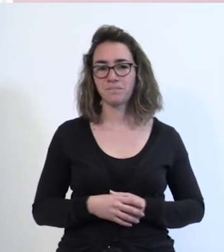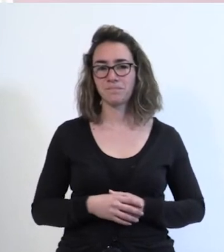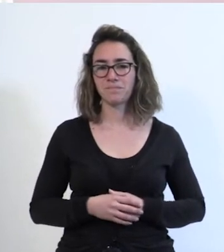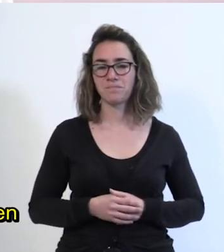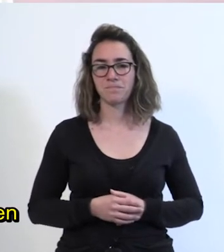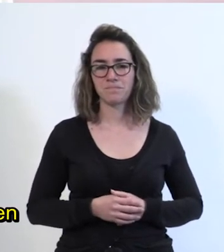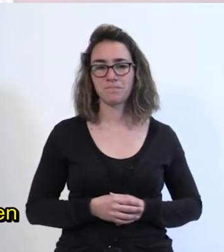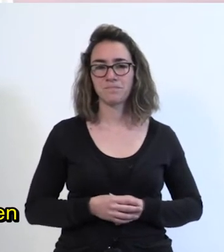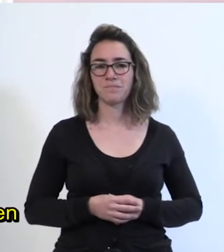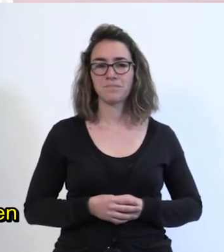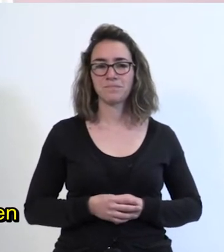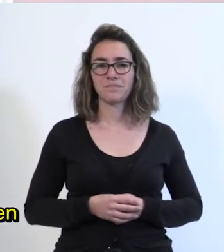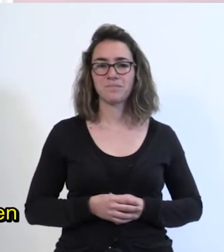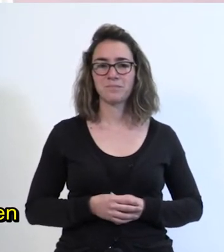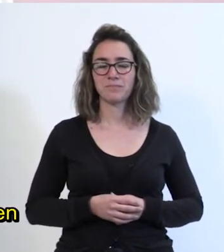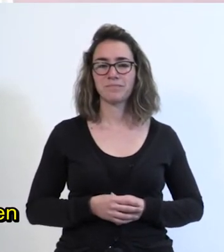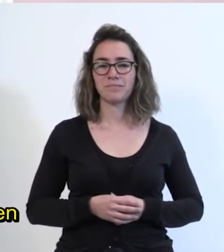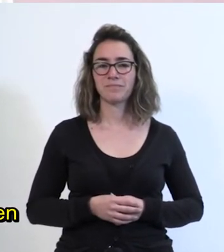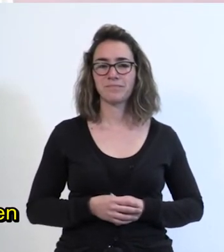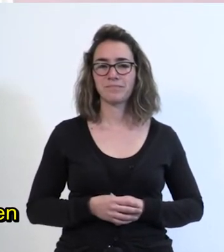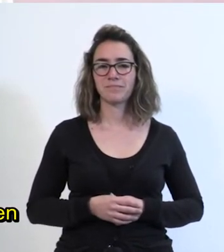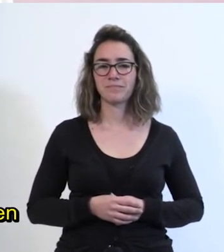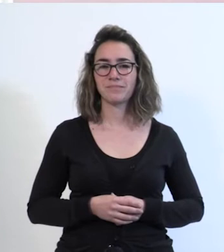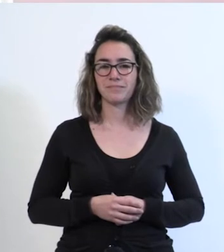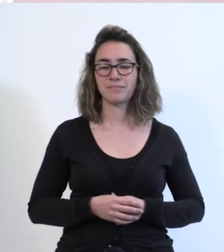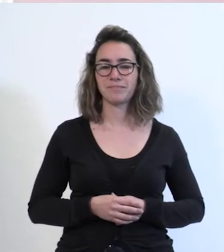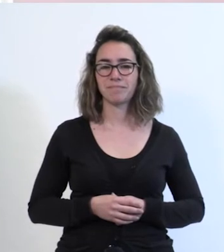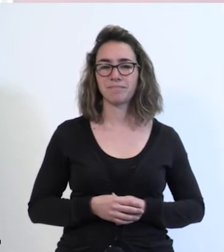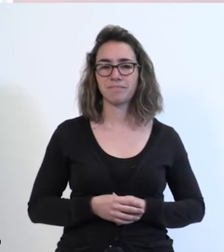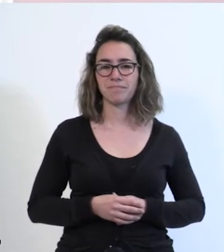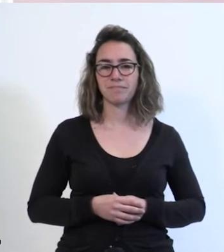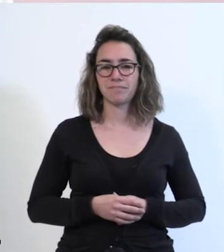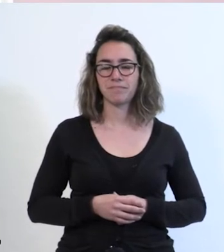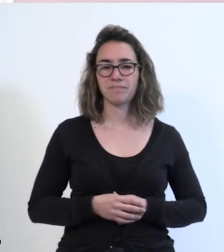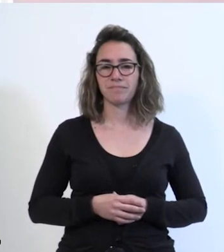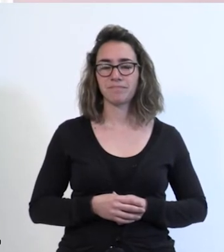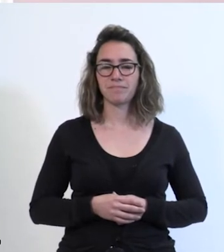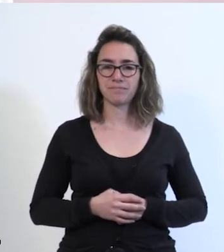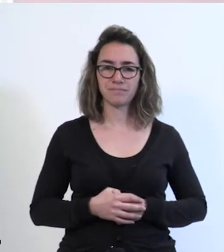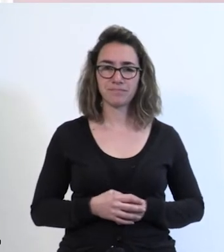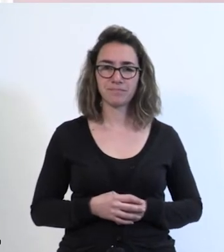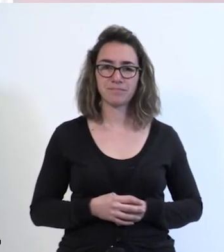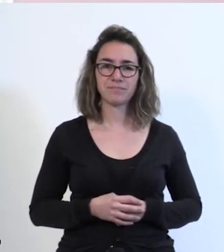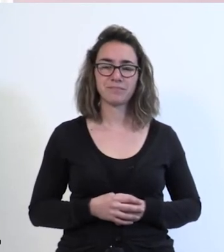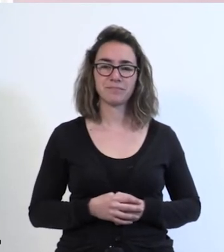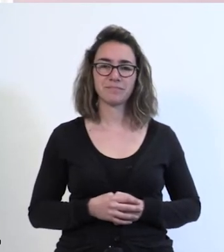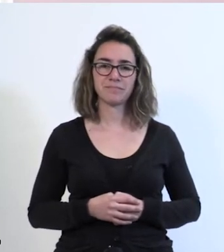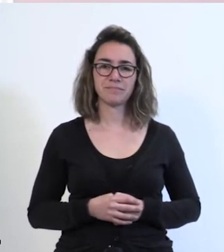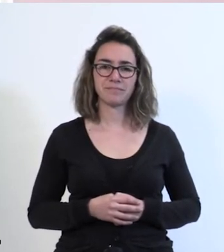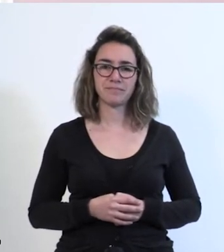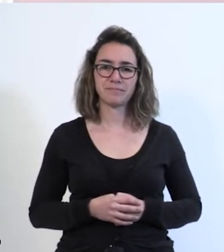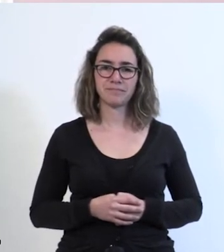asko, jendearen bizitzak aldatuko dituzten egoerak dira. Aldatuko dituzte gure bizitzak, baina